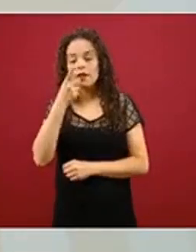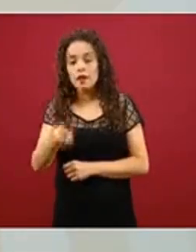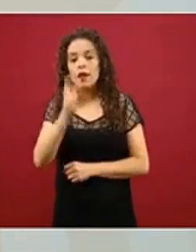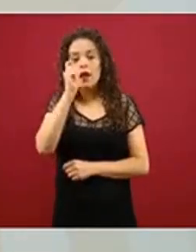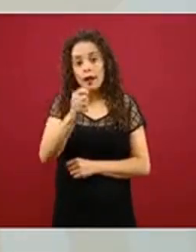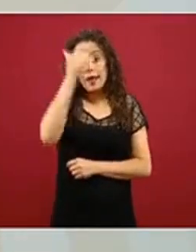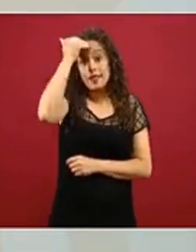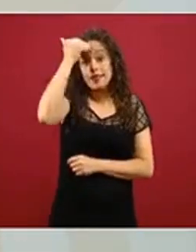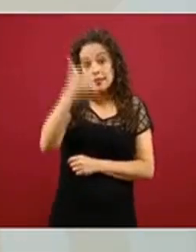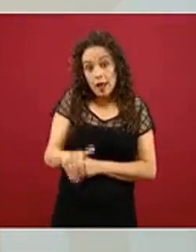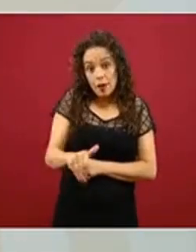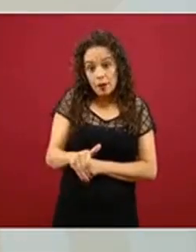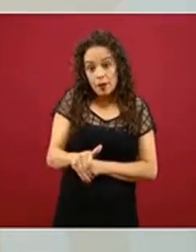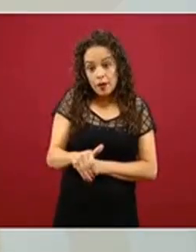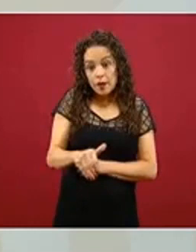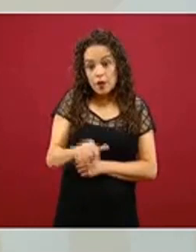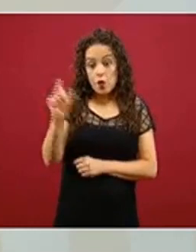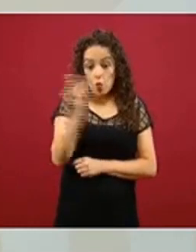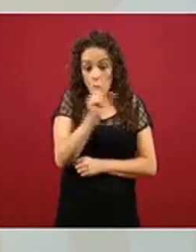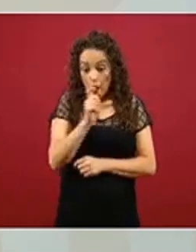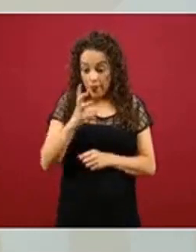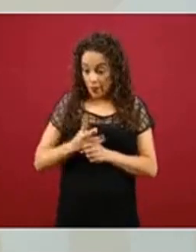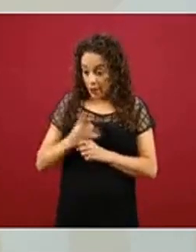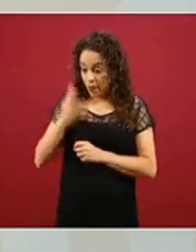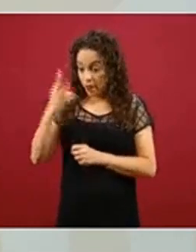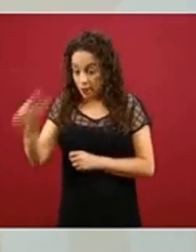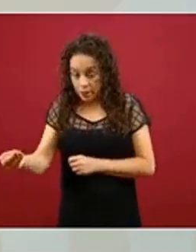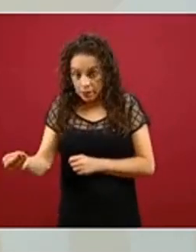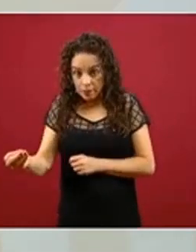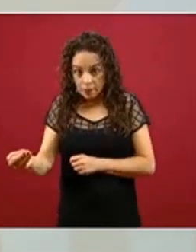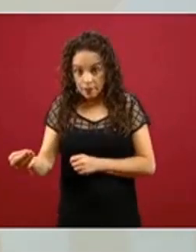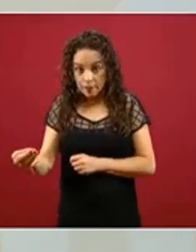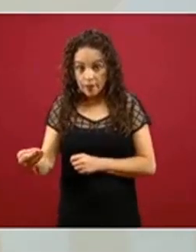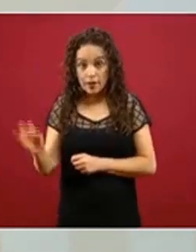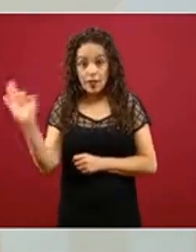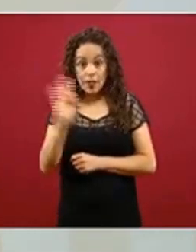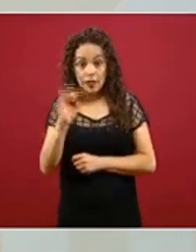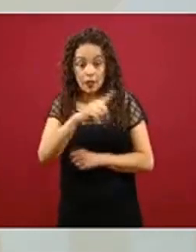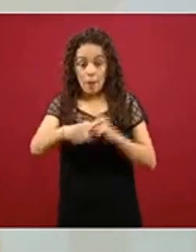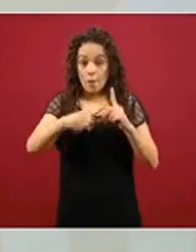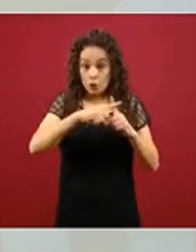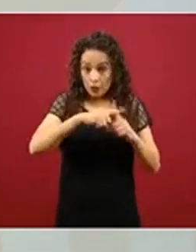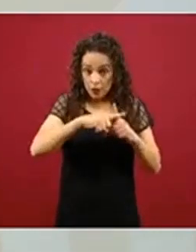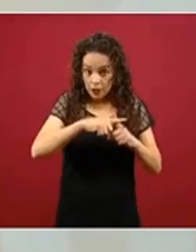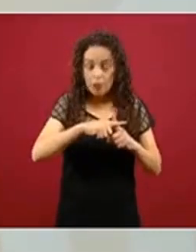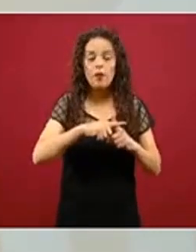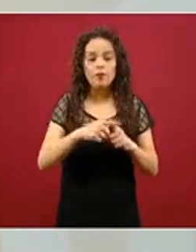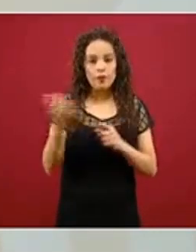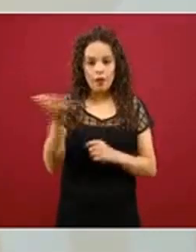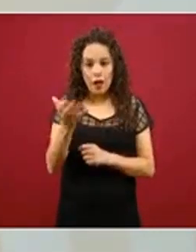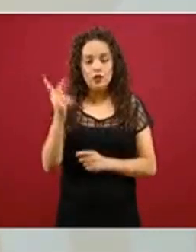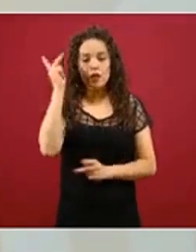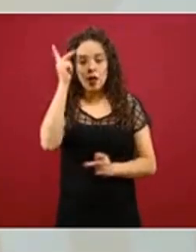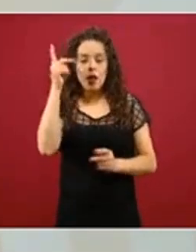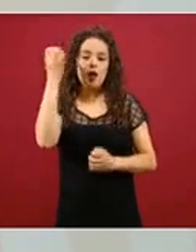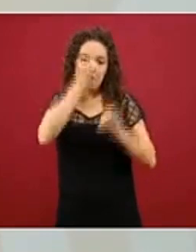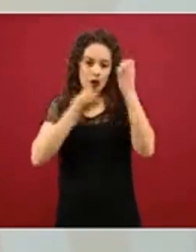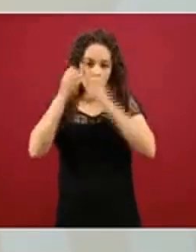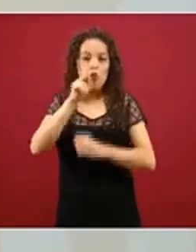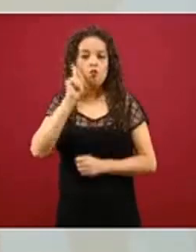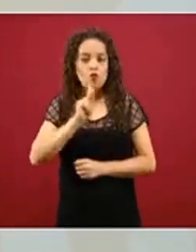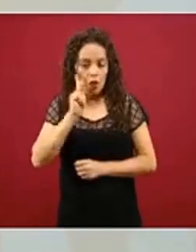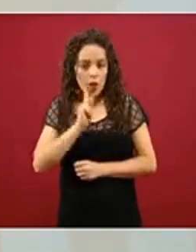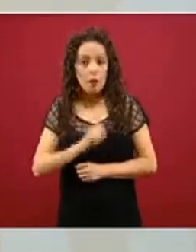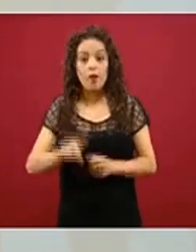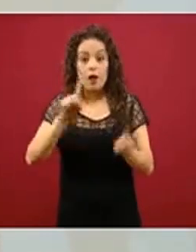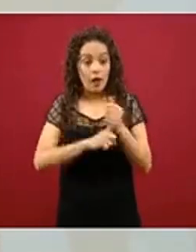probabilidad de que haya ocurrido el contagio. Si la persona es positiva, se hace la prueba. Si la persona es negativa, se le deja en